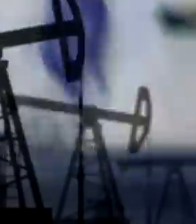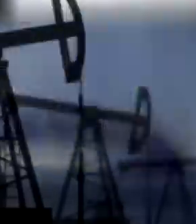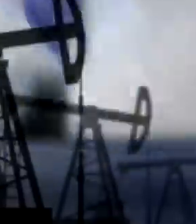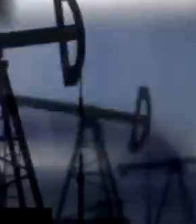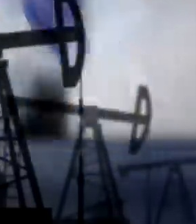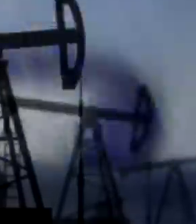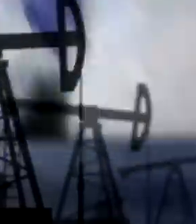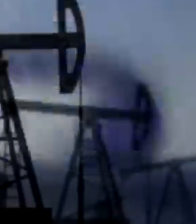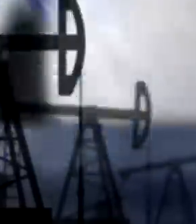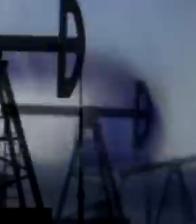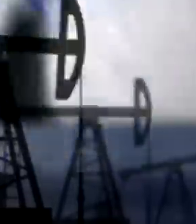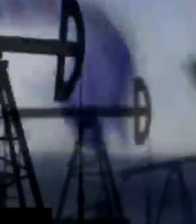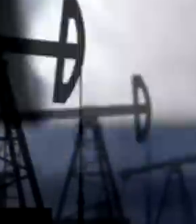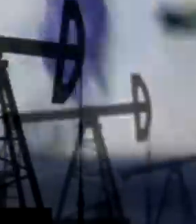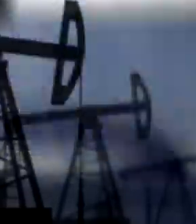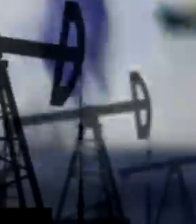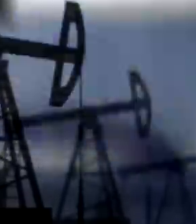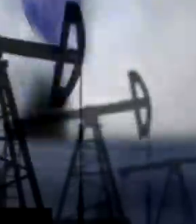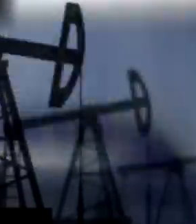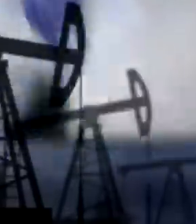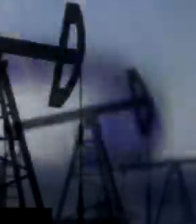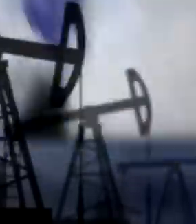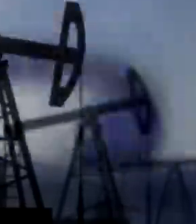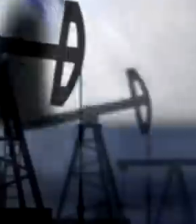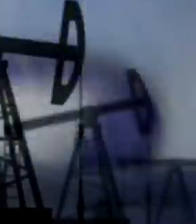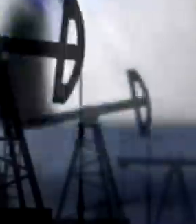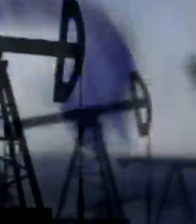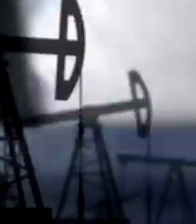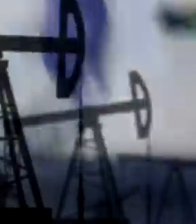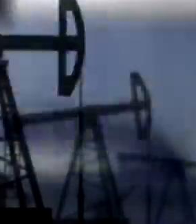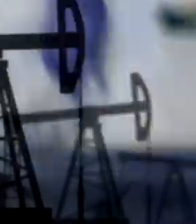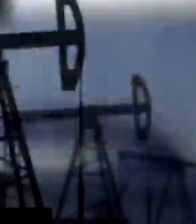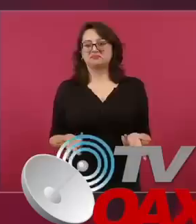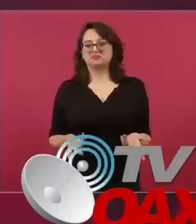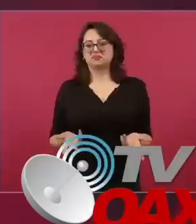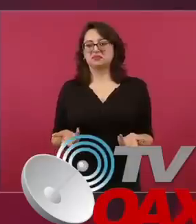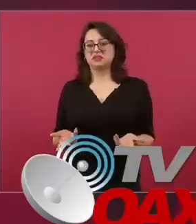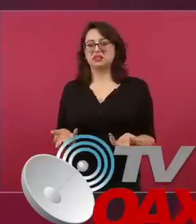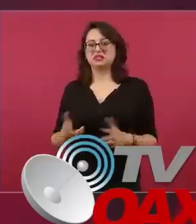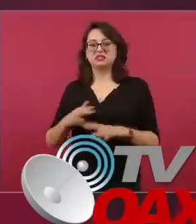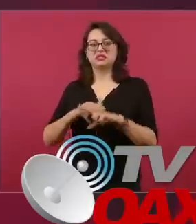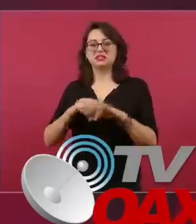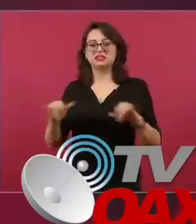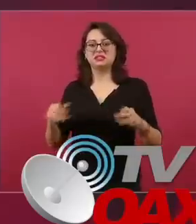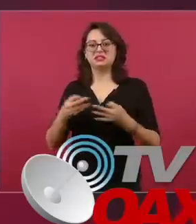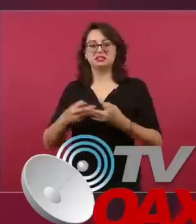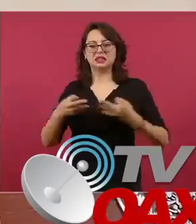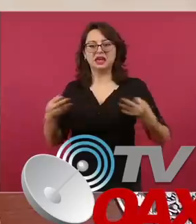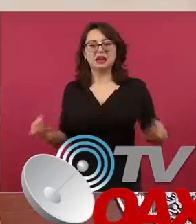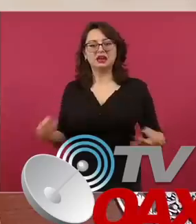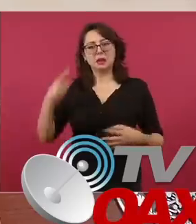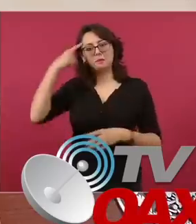petróleo, o mejor dicho, bloques para la explotación de petróleo.